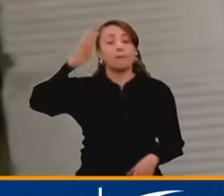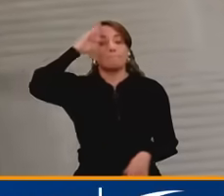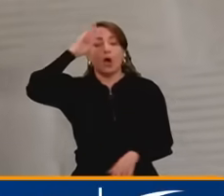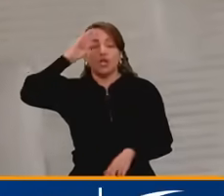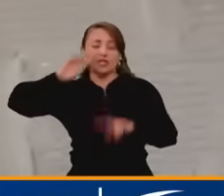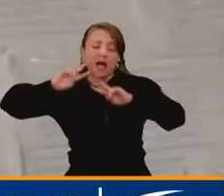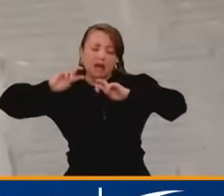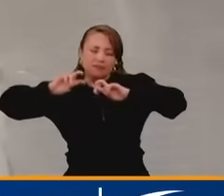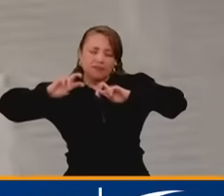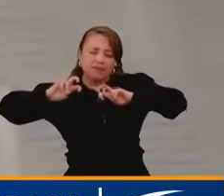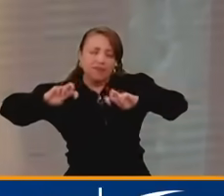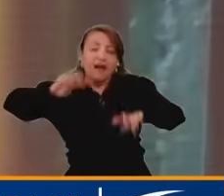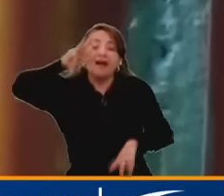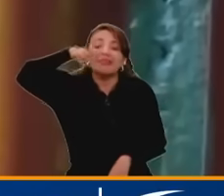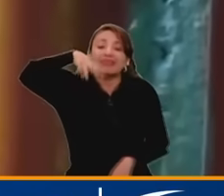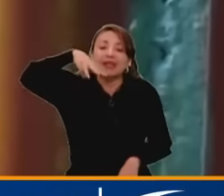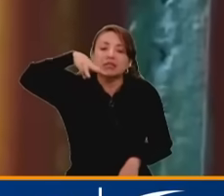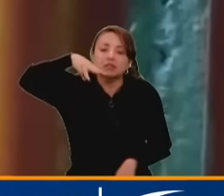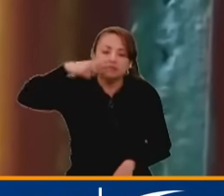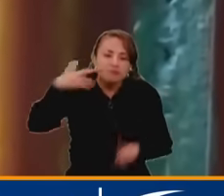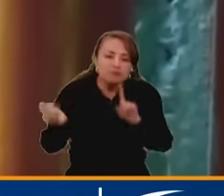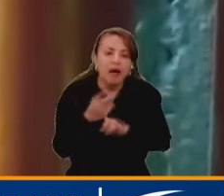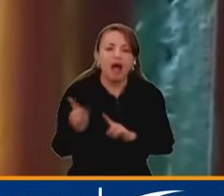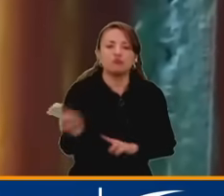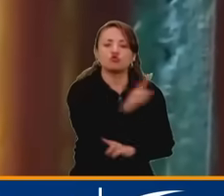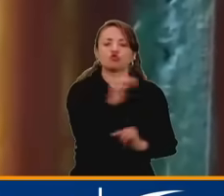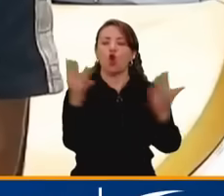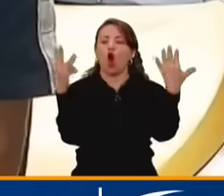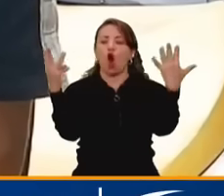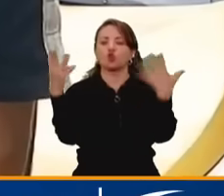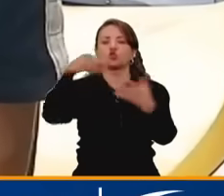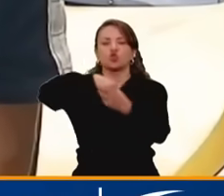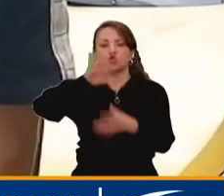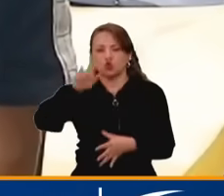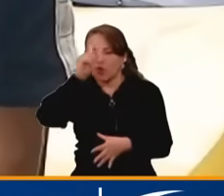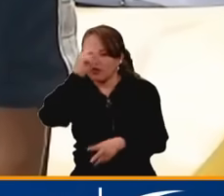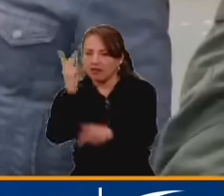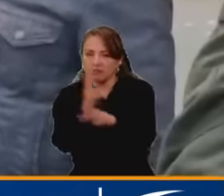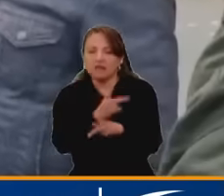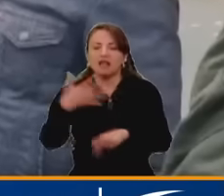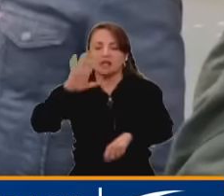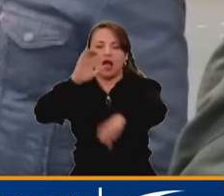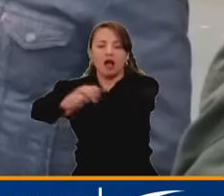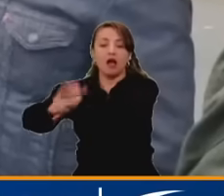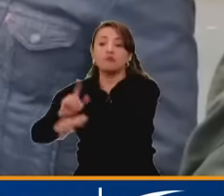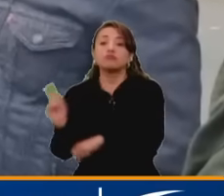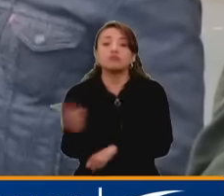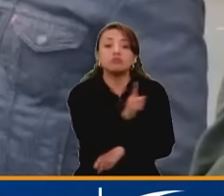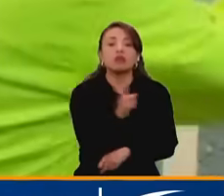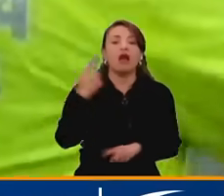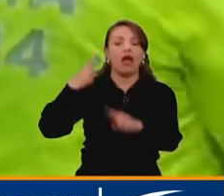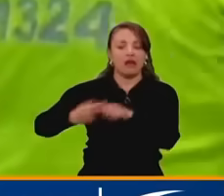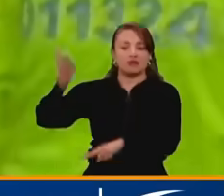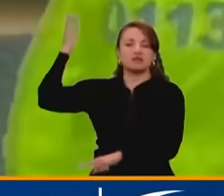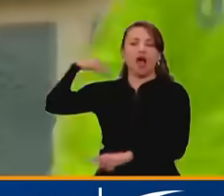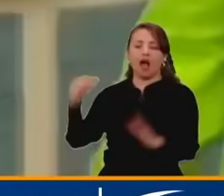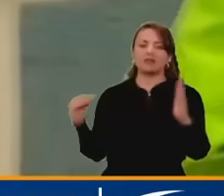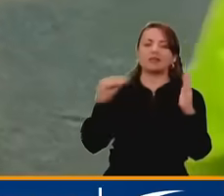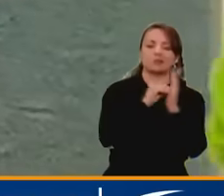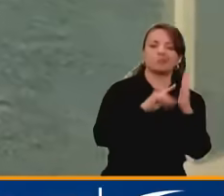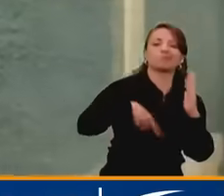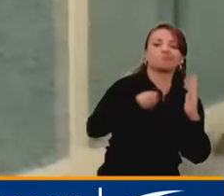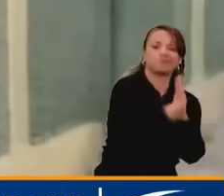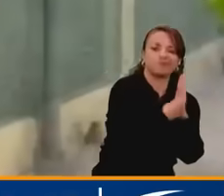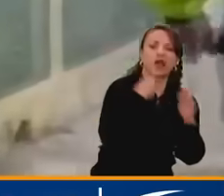de TR meses se logró Identificar y ubicar a ocho integrantes de la banda que fueron capturados varios de Ellos tenían antecedentes penales